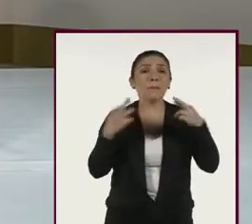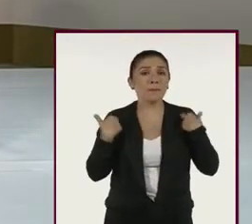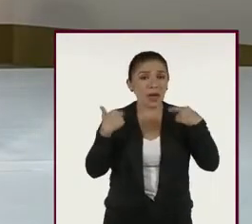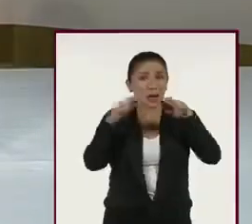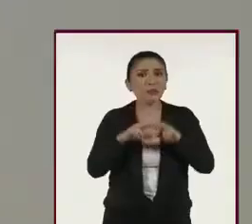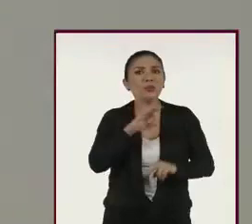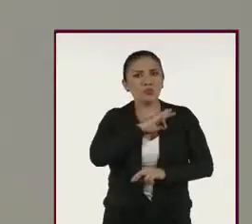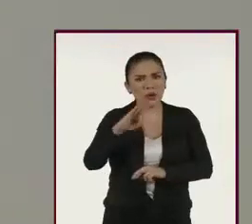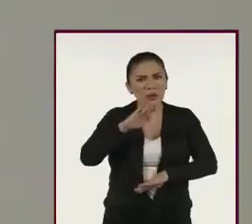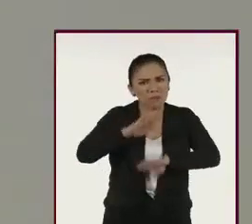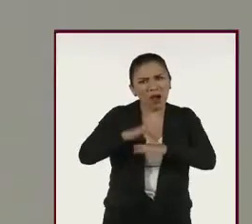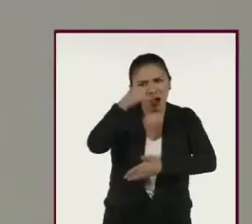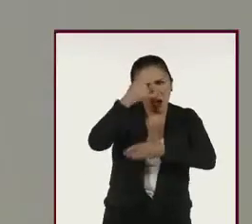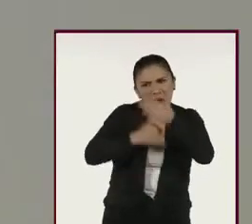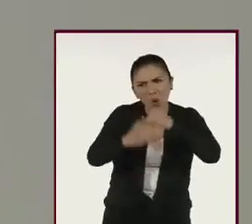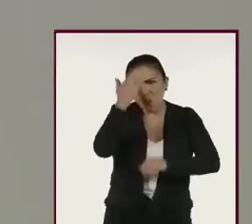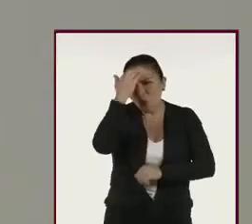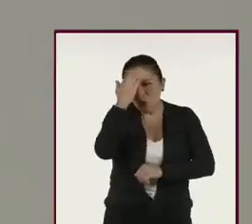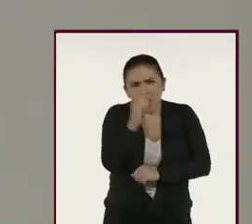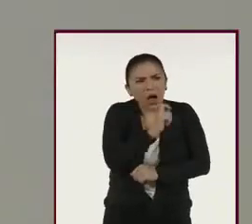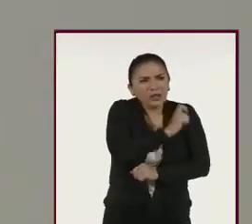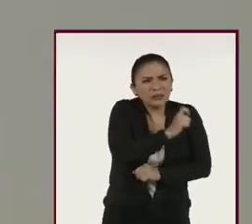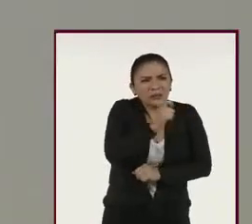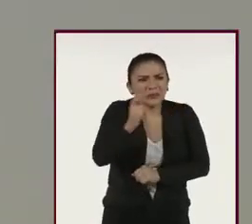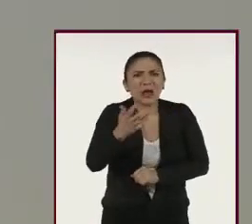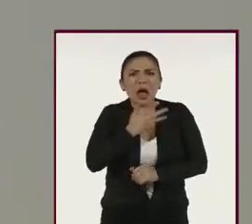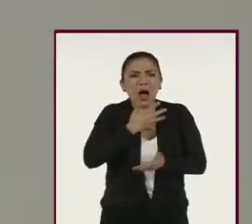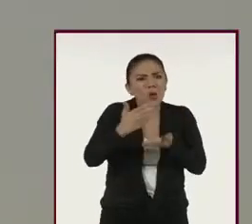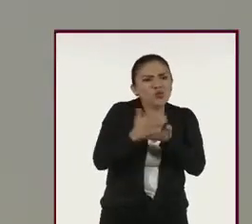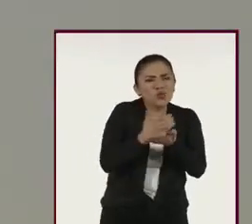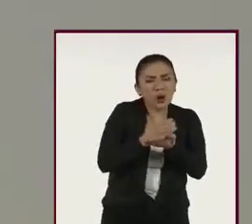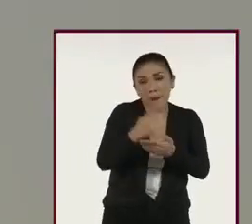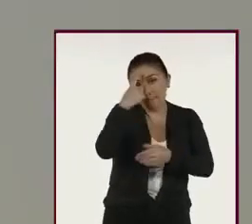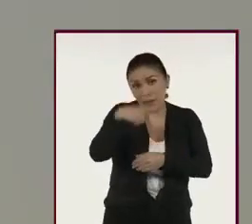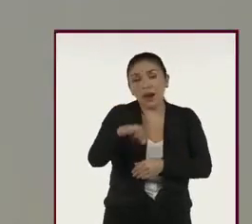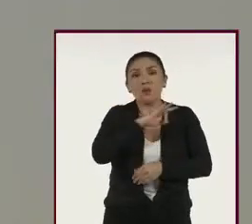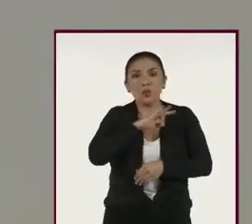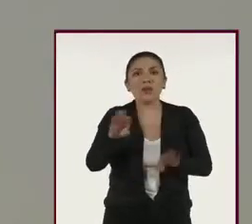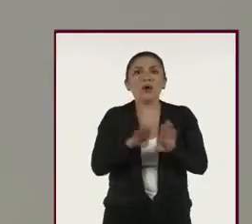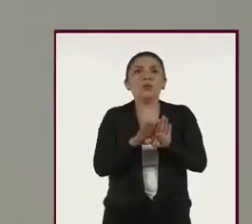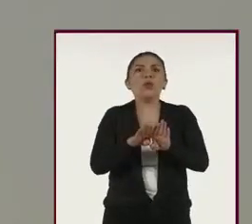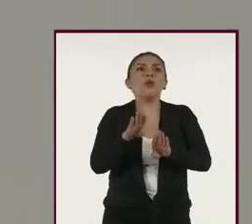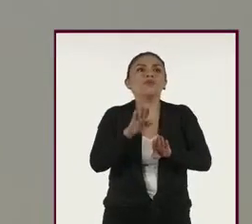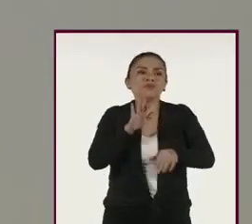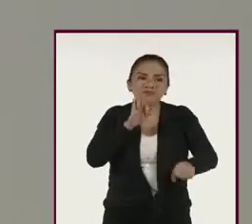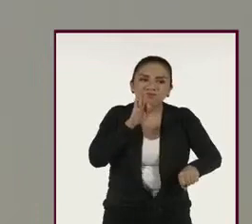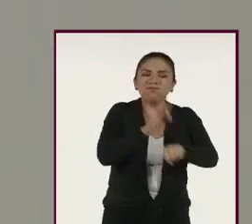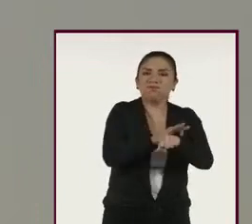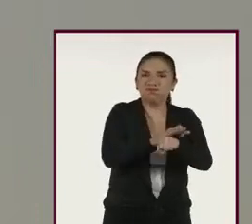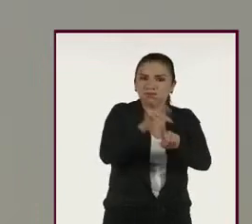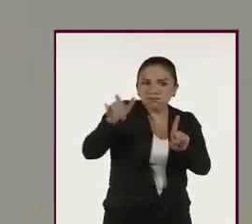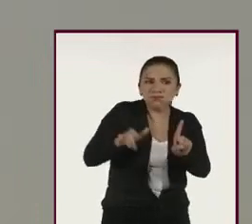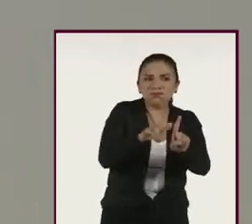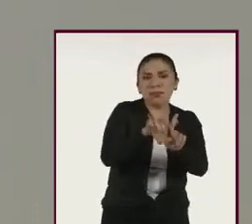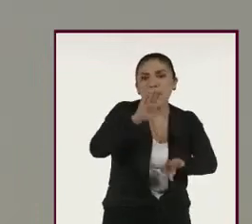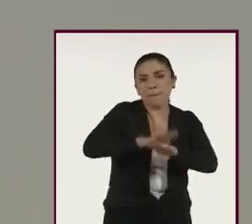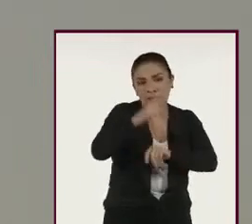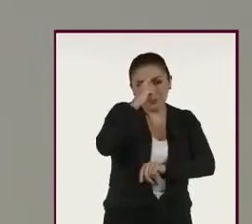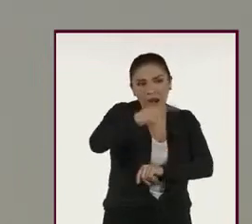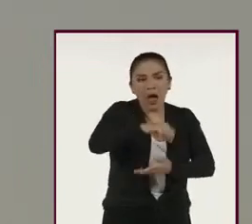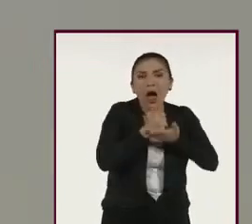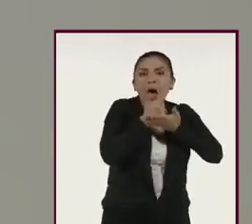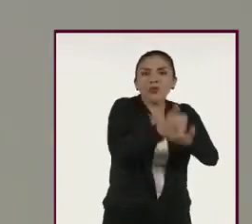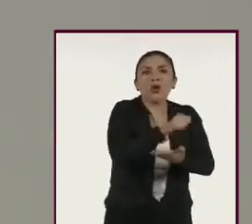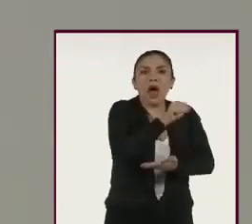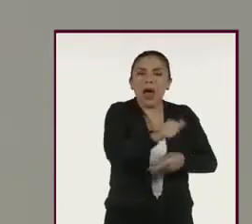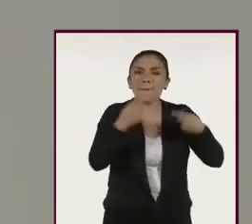profesores puedan conocer cuáles son los tratamientos que se llevan, primero para poder ampliar las redes de apoyo, para que sea una herramienta